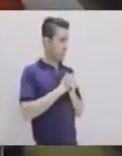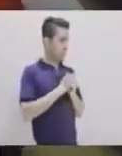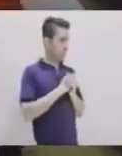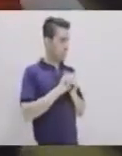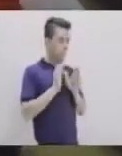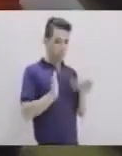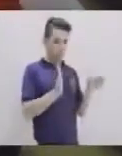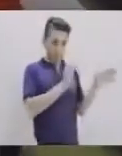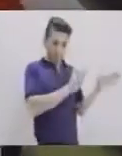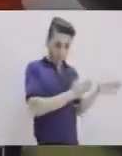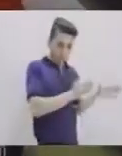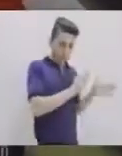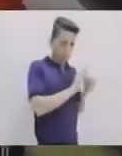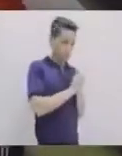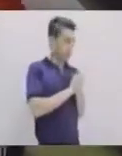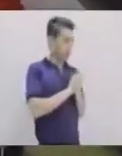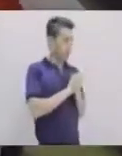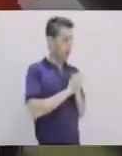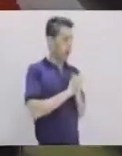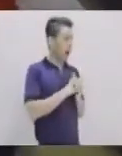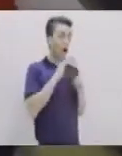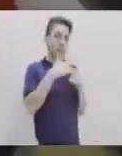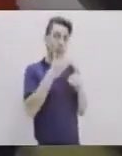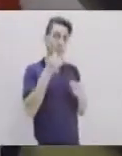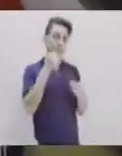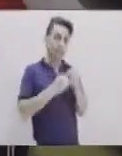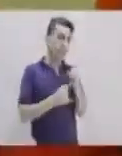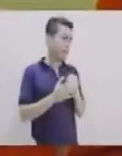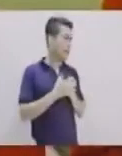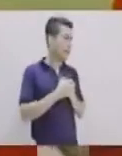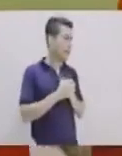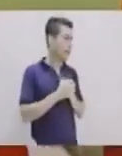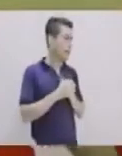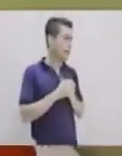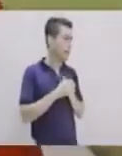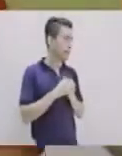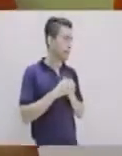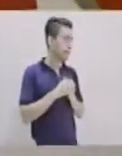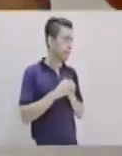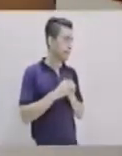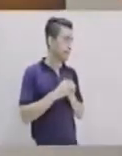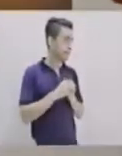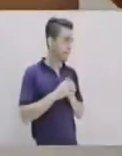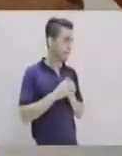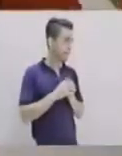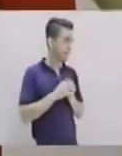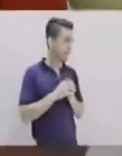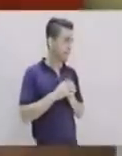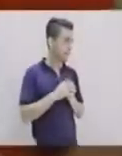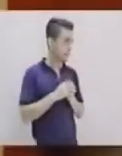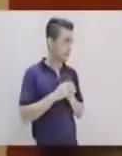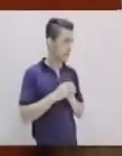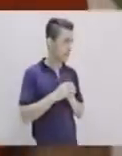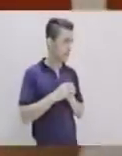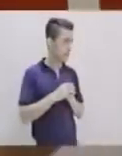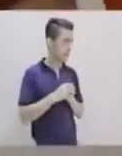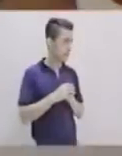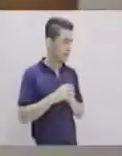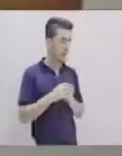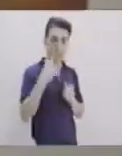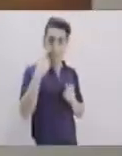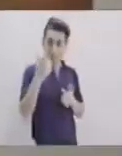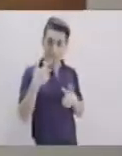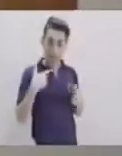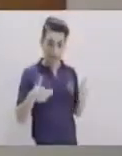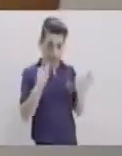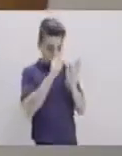esta parte aquí. Por supuesto hay que terminarlo, ¿verdad? Sí. Bueno, nuestro diseño específicamente ya cortado, Claudia, queda